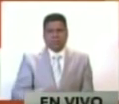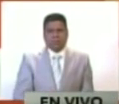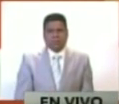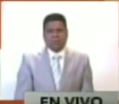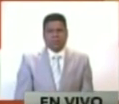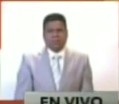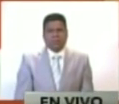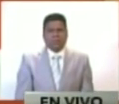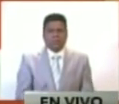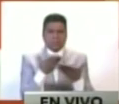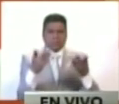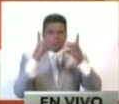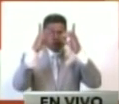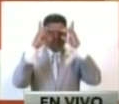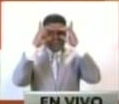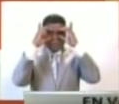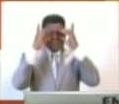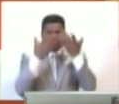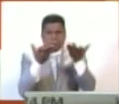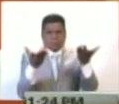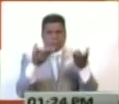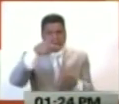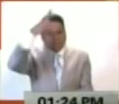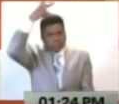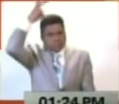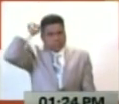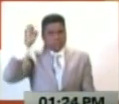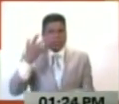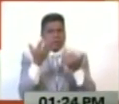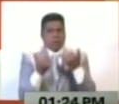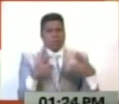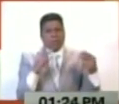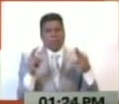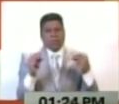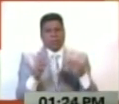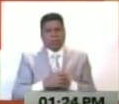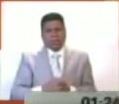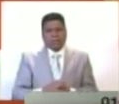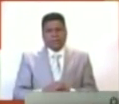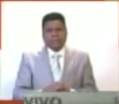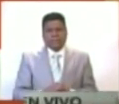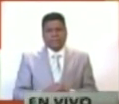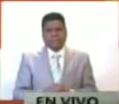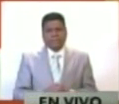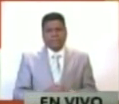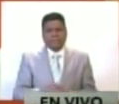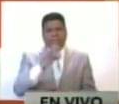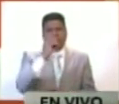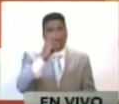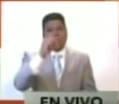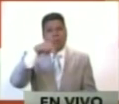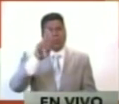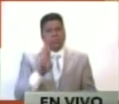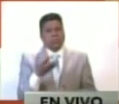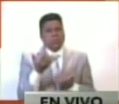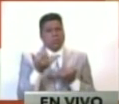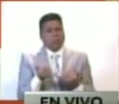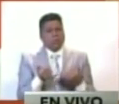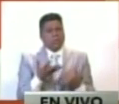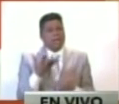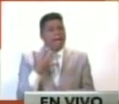Hoy se reúnen, empiezan a hablar ya los presidentes latinoamericanos en la Asamblea General de la ONU. Creo que incluso ha habido